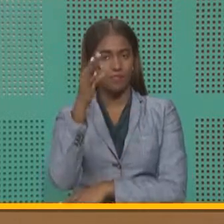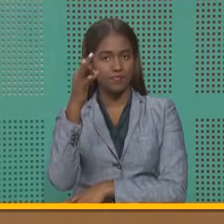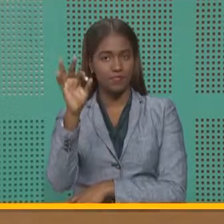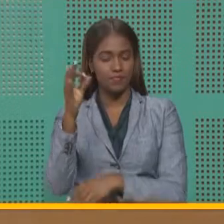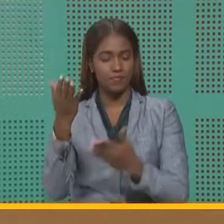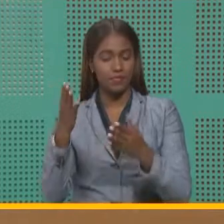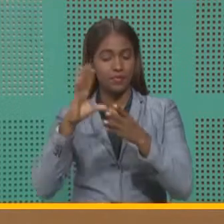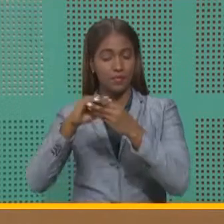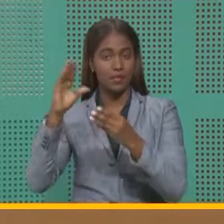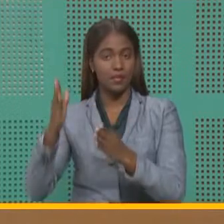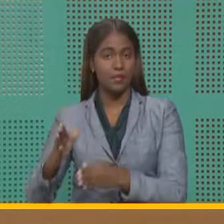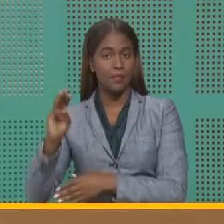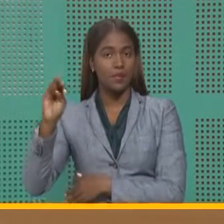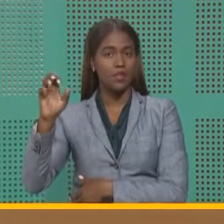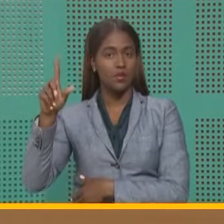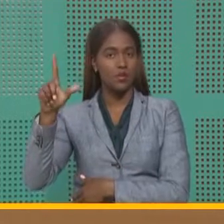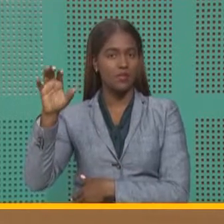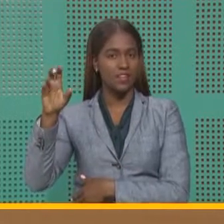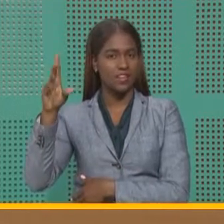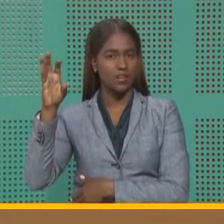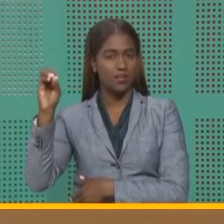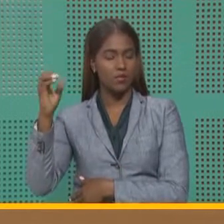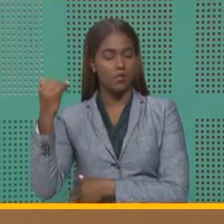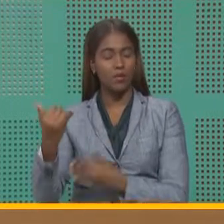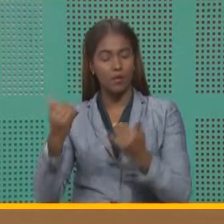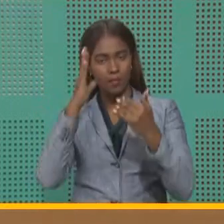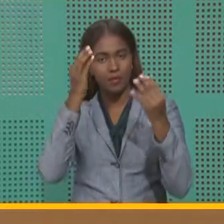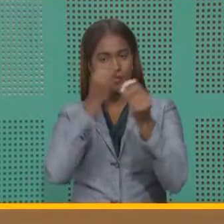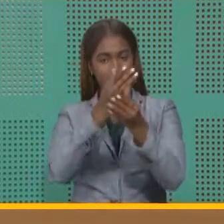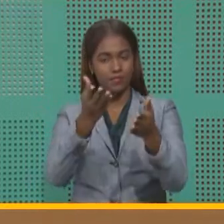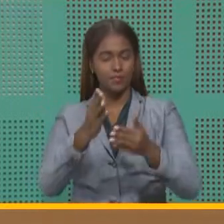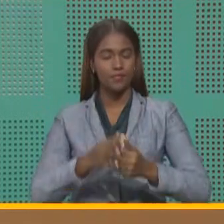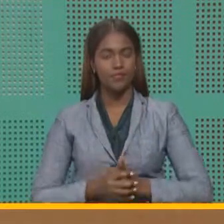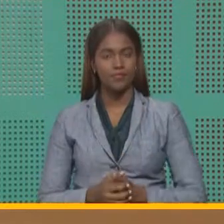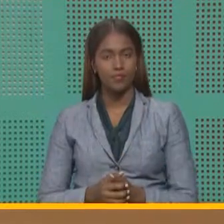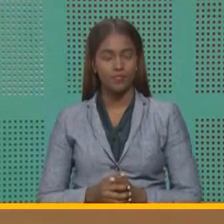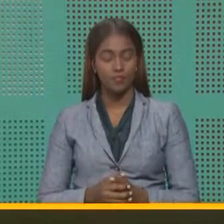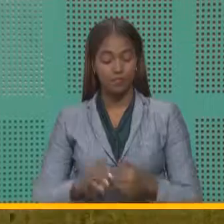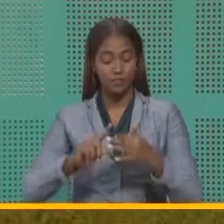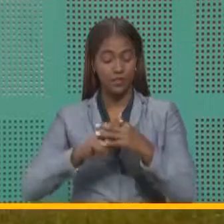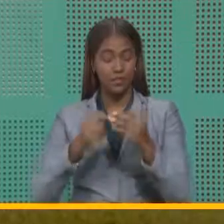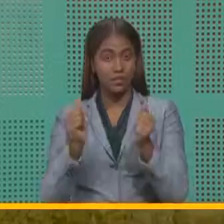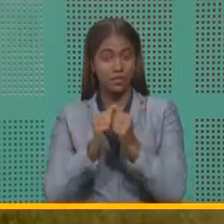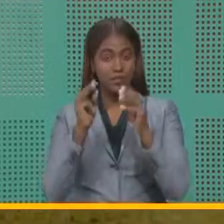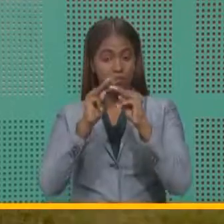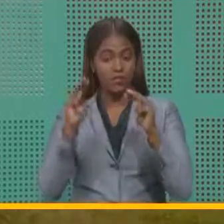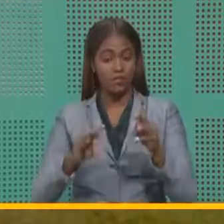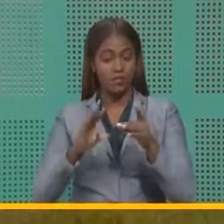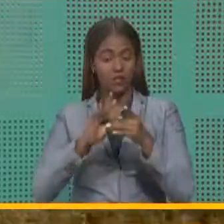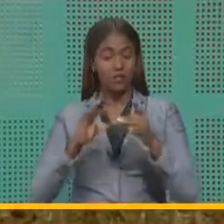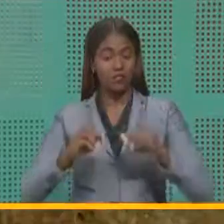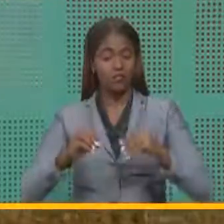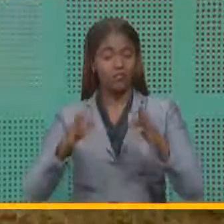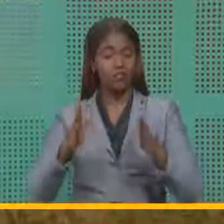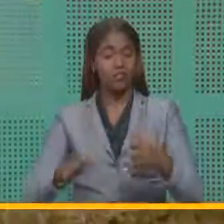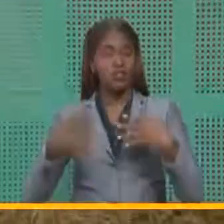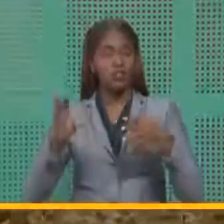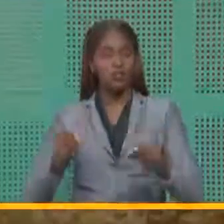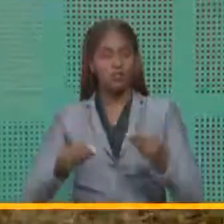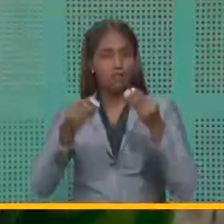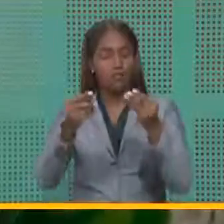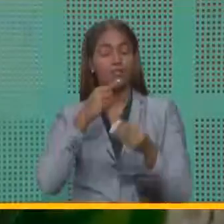soy manuel meccariello iniciamos de inmediato con las informaciones amigos iniciamos con el ministerio de agricultura que ha entregado